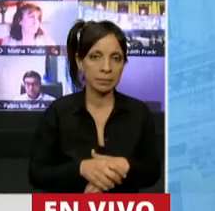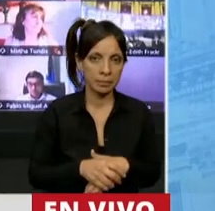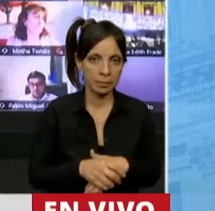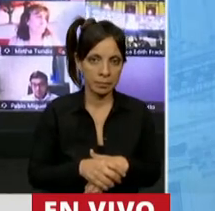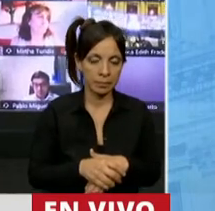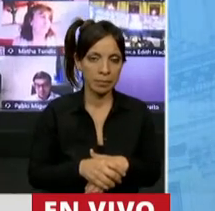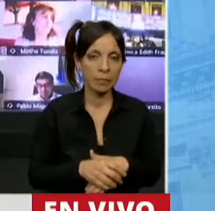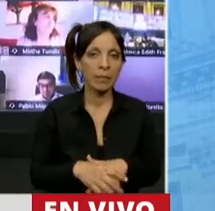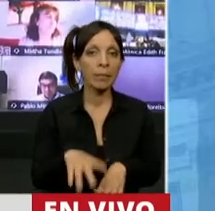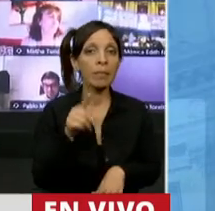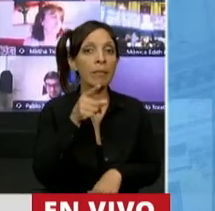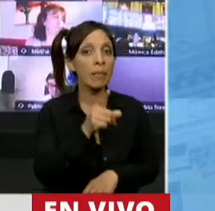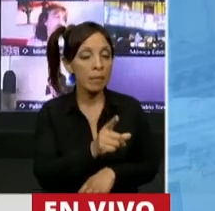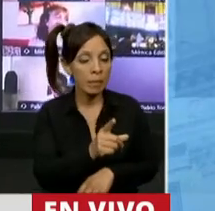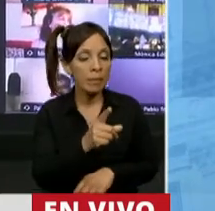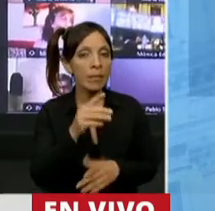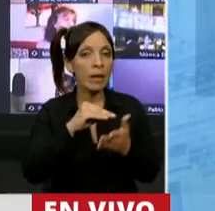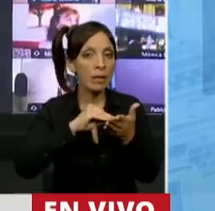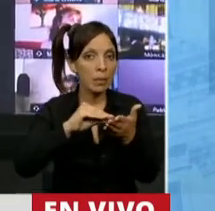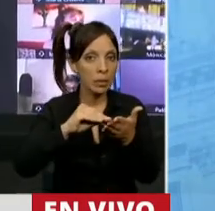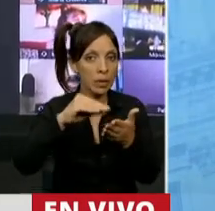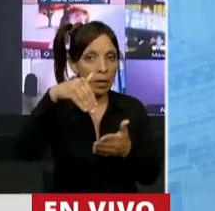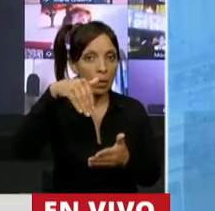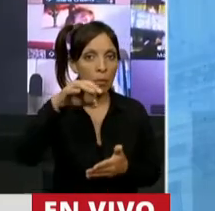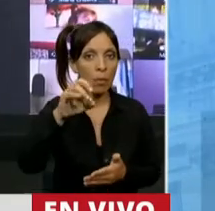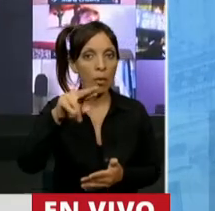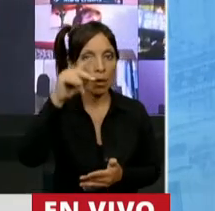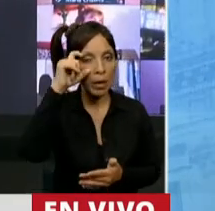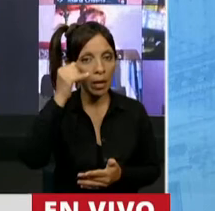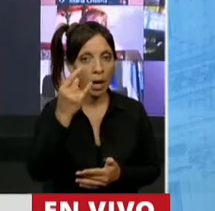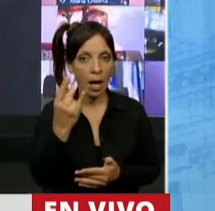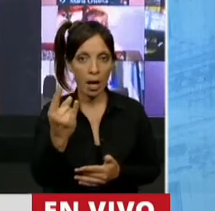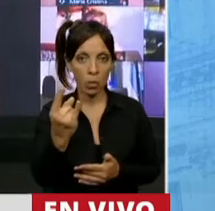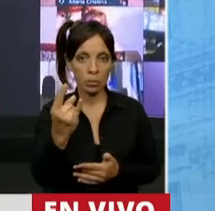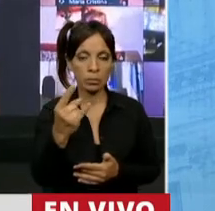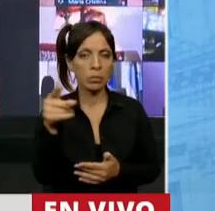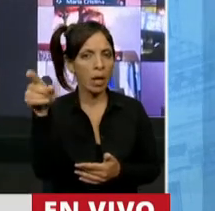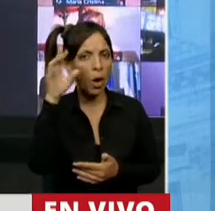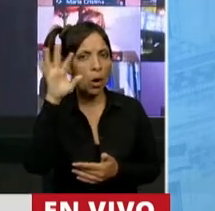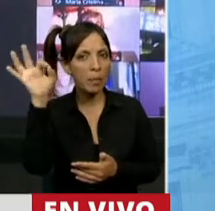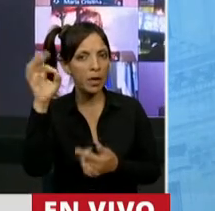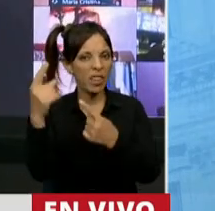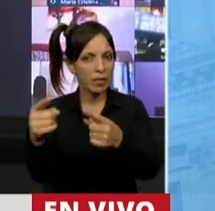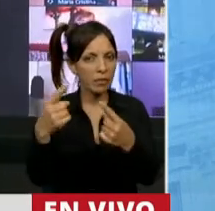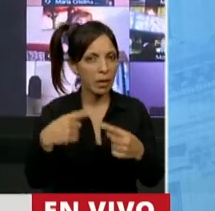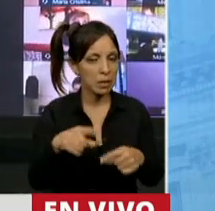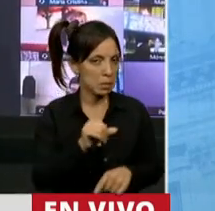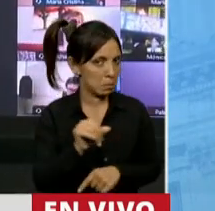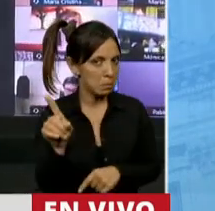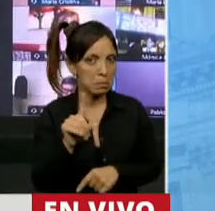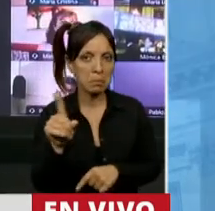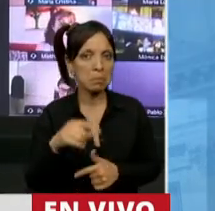ocasión, el diputado Moró no opinó distinto que yo, no